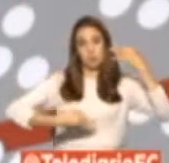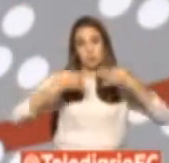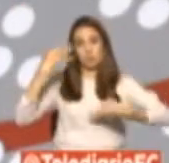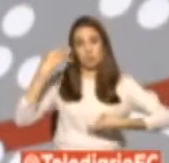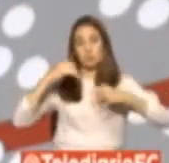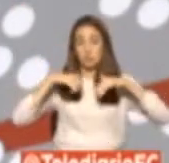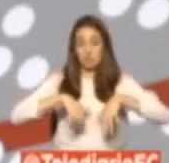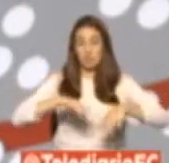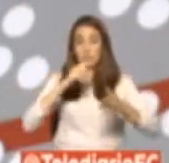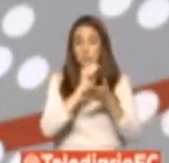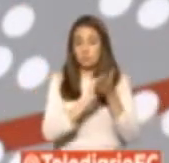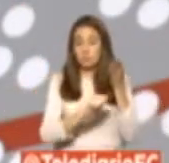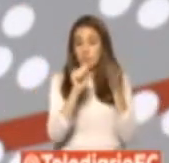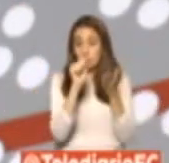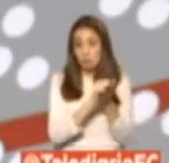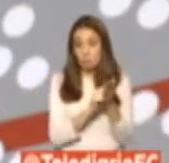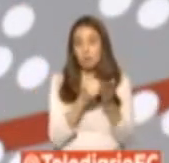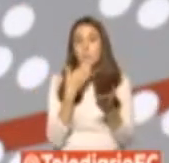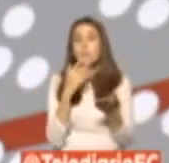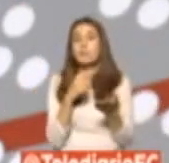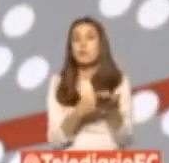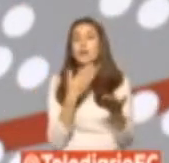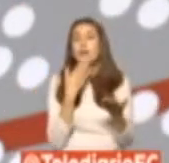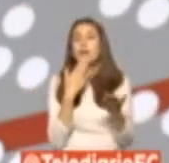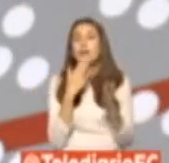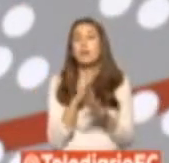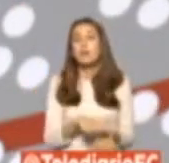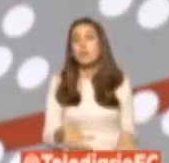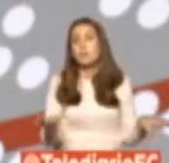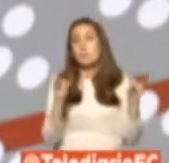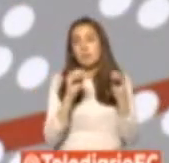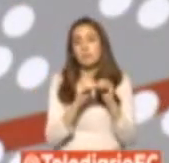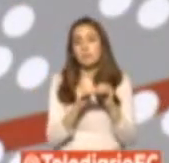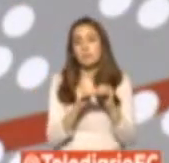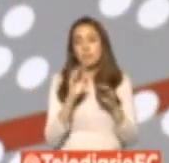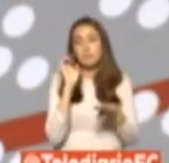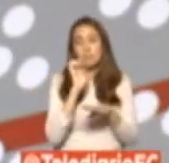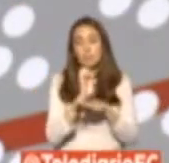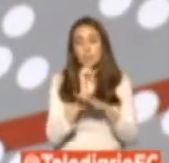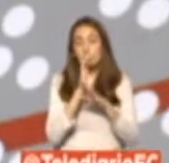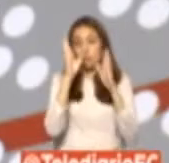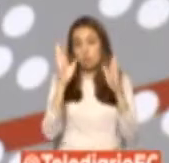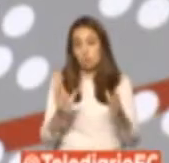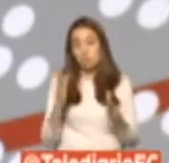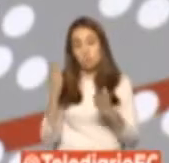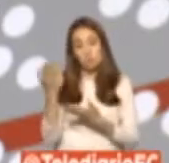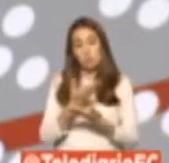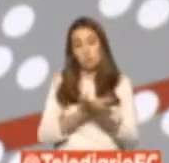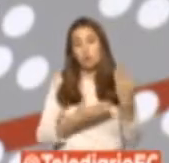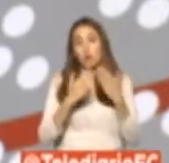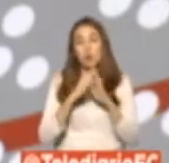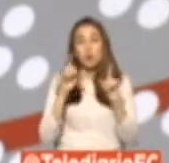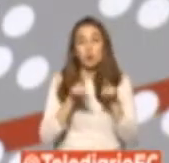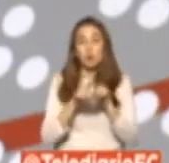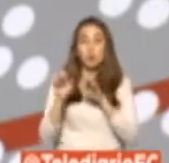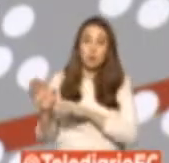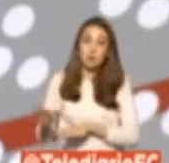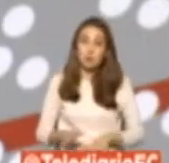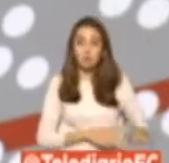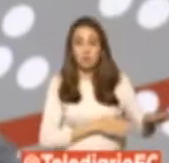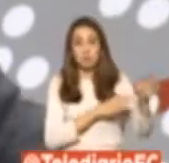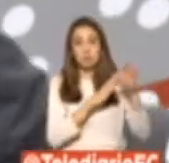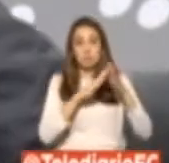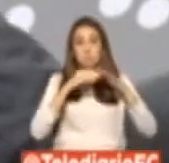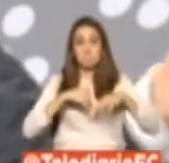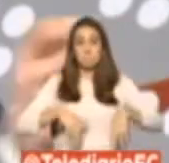Si esto está prohibido, ¿qué es lo que pasa? Los ecuatorianos, los latinos, somos románticos en